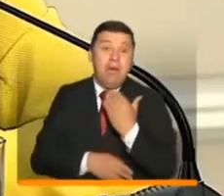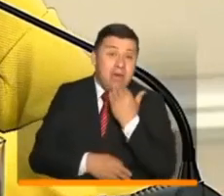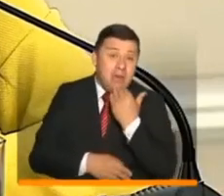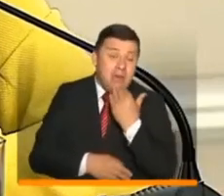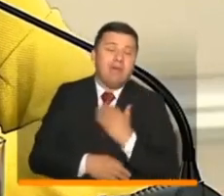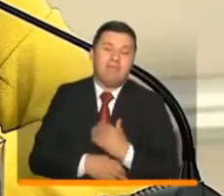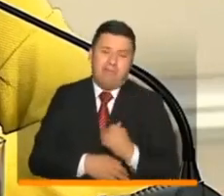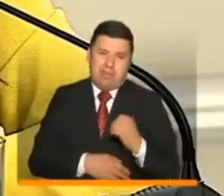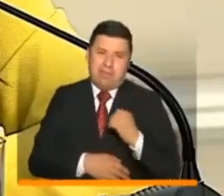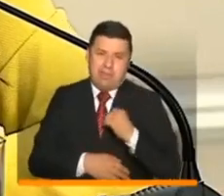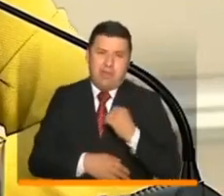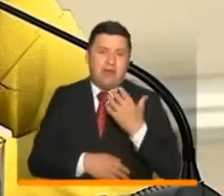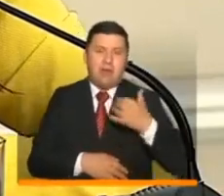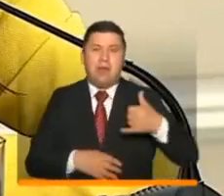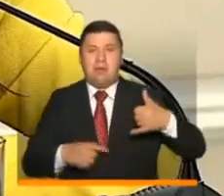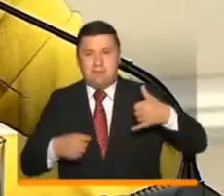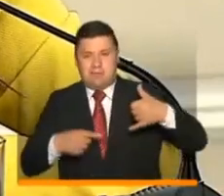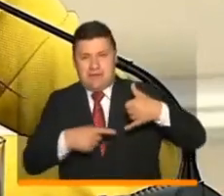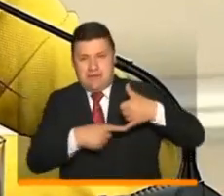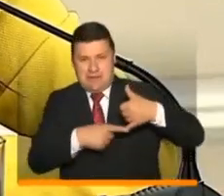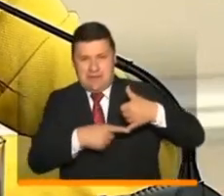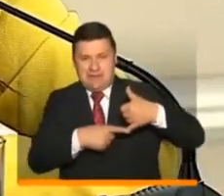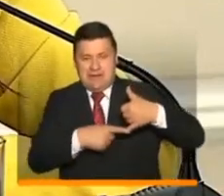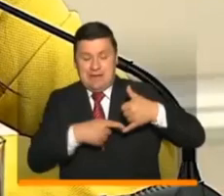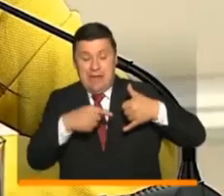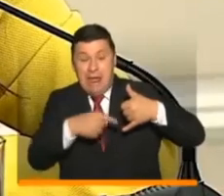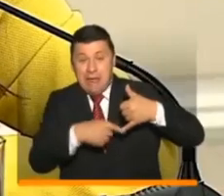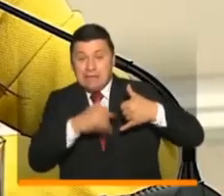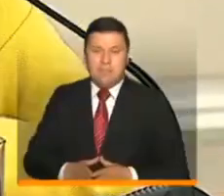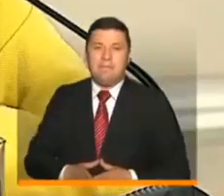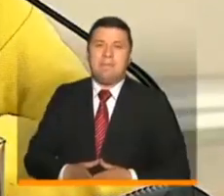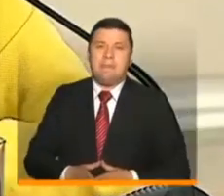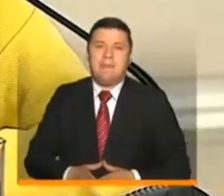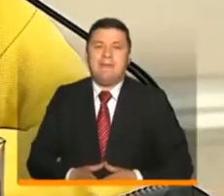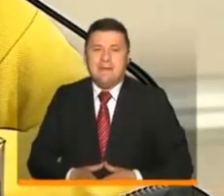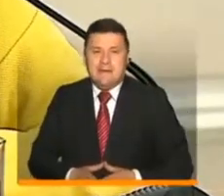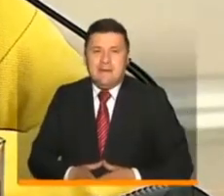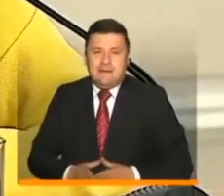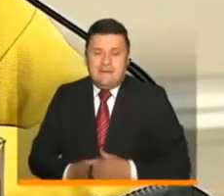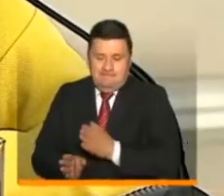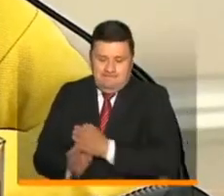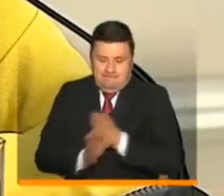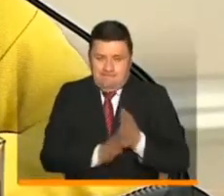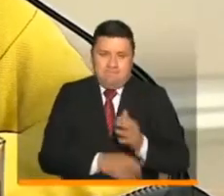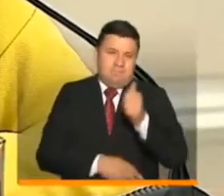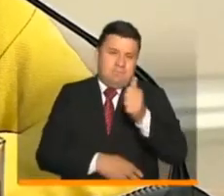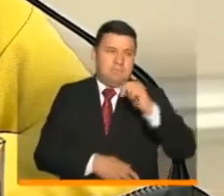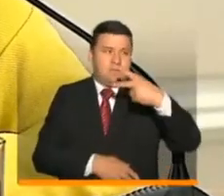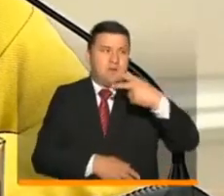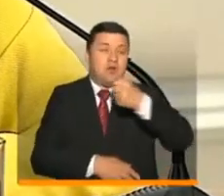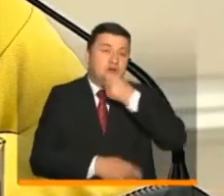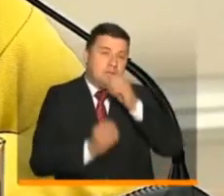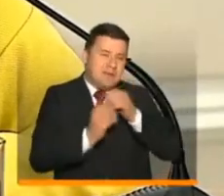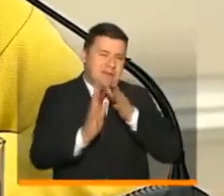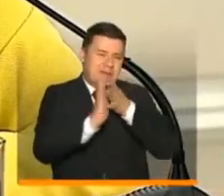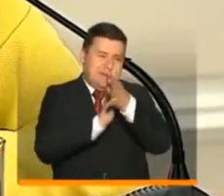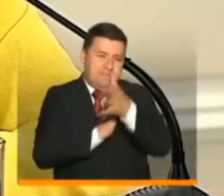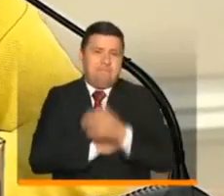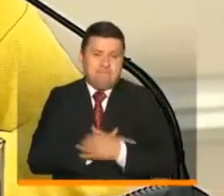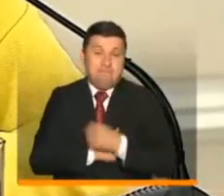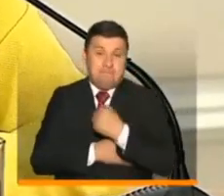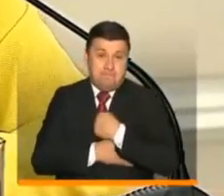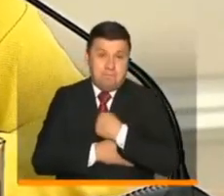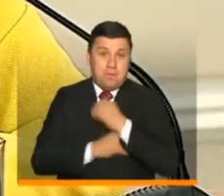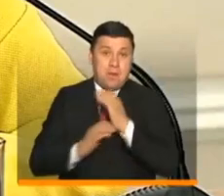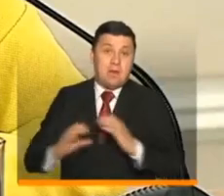eso, tenemos Leticia, donde ya conectamos 4 zonas. Una segunda noticia muy importante es que con la Cámara